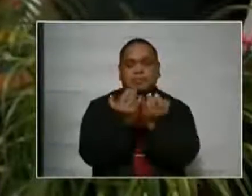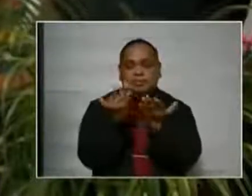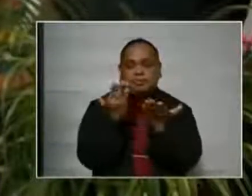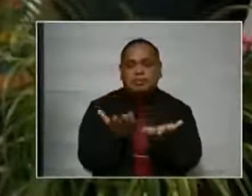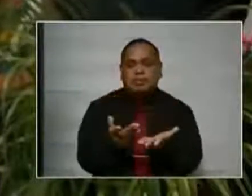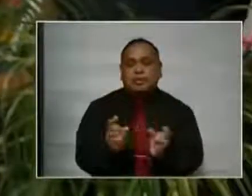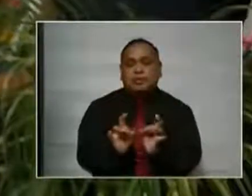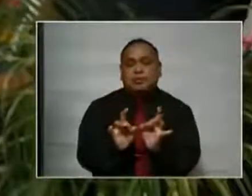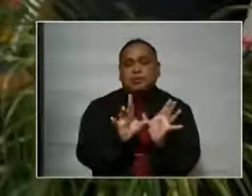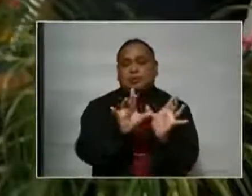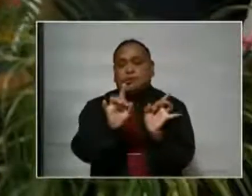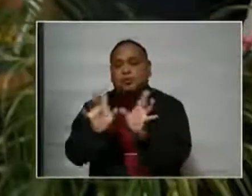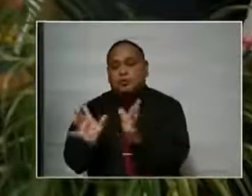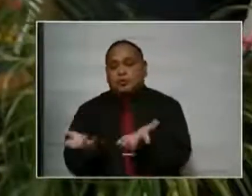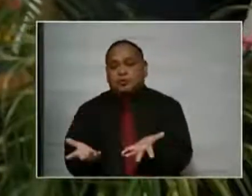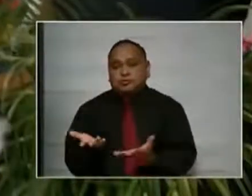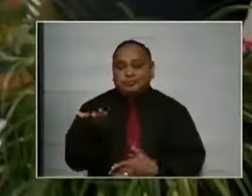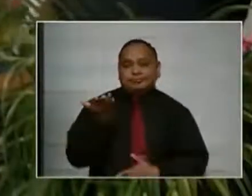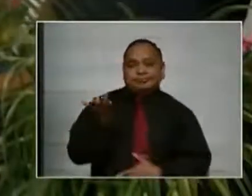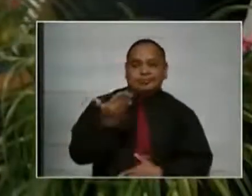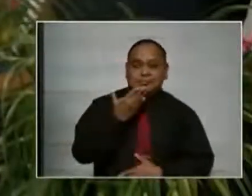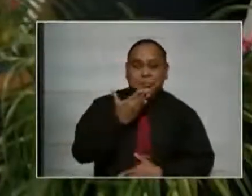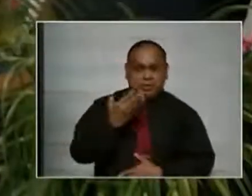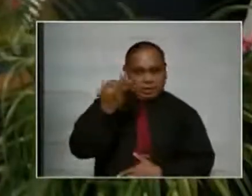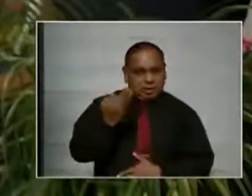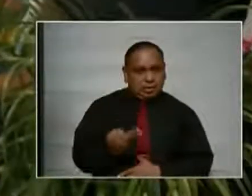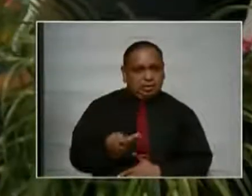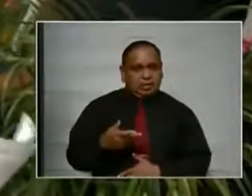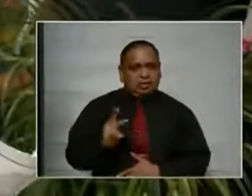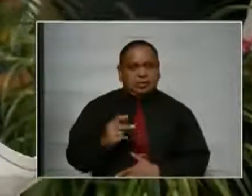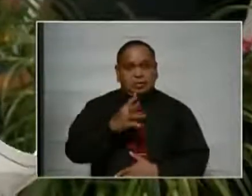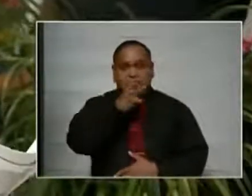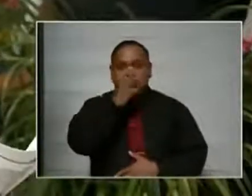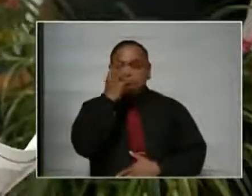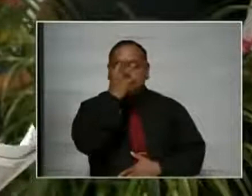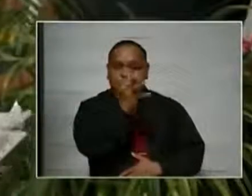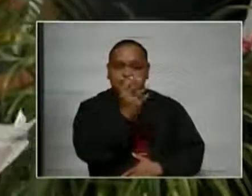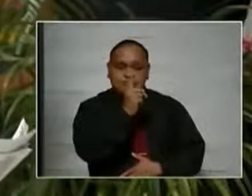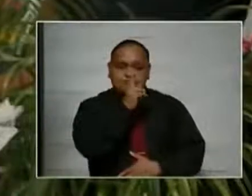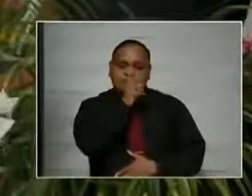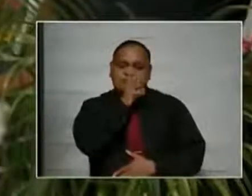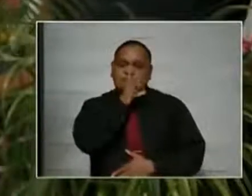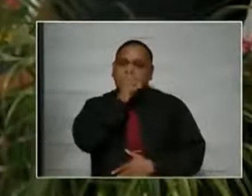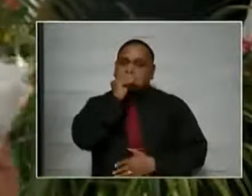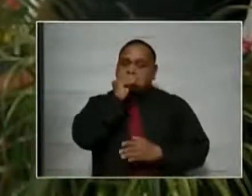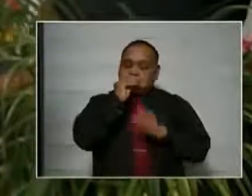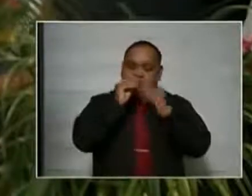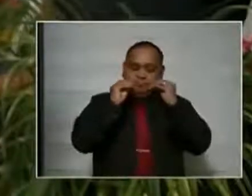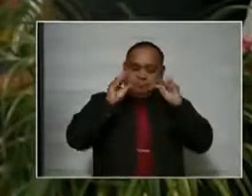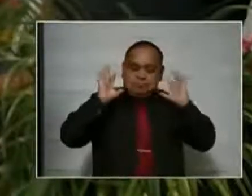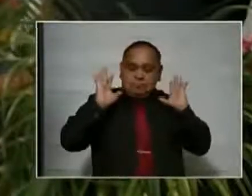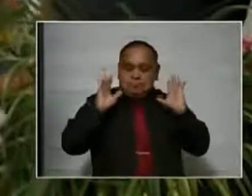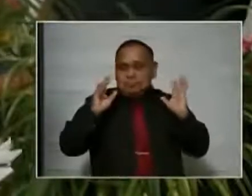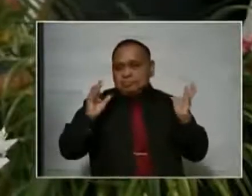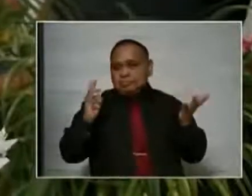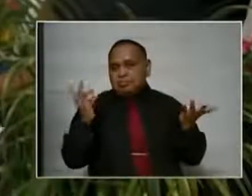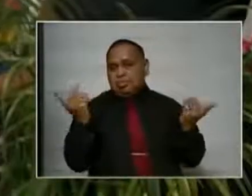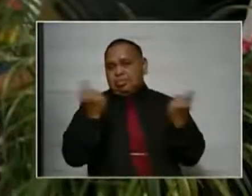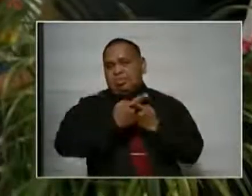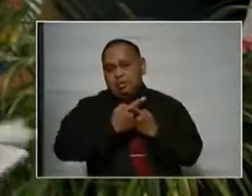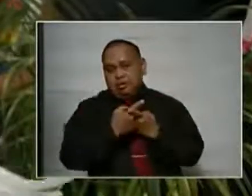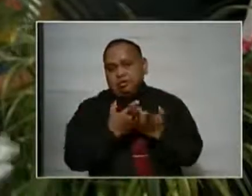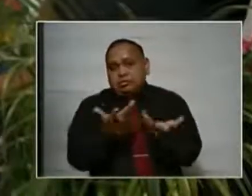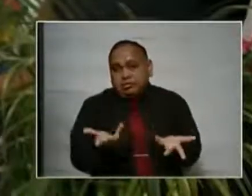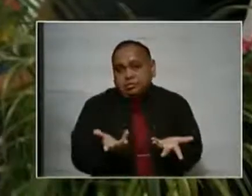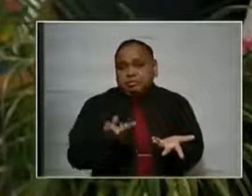pero bueno usted había sido acomedida y en algún momento dijo que no iba a pasar esta situación para evitar malos entendidos y sin embargo